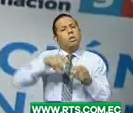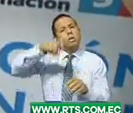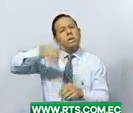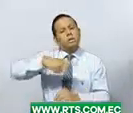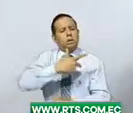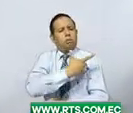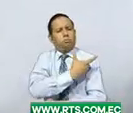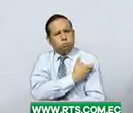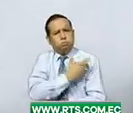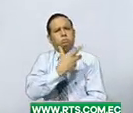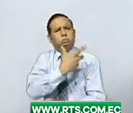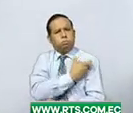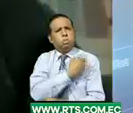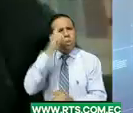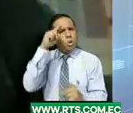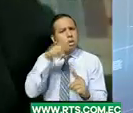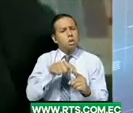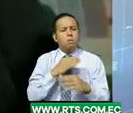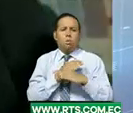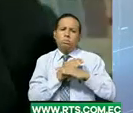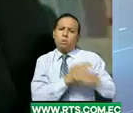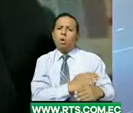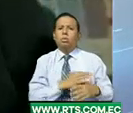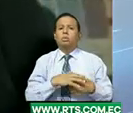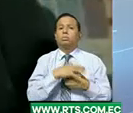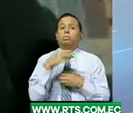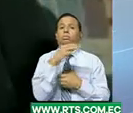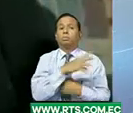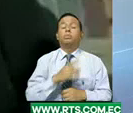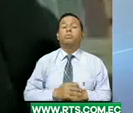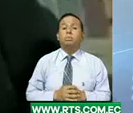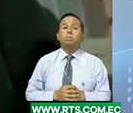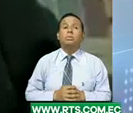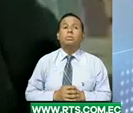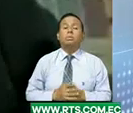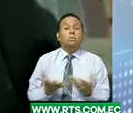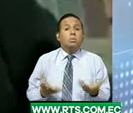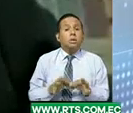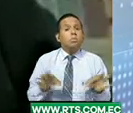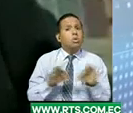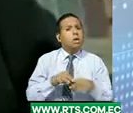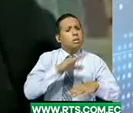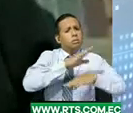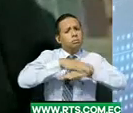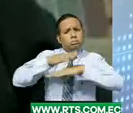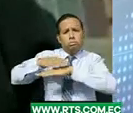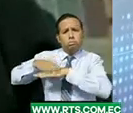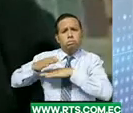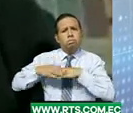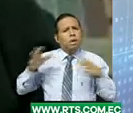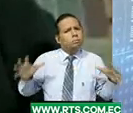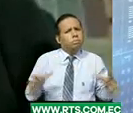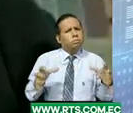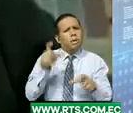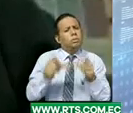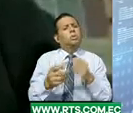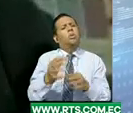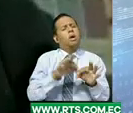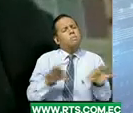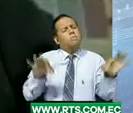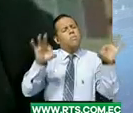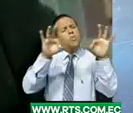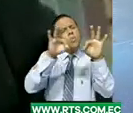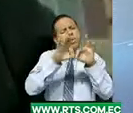las nuevas cepas como la Delta. Tenemos que fortalecer la campaña de promoción y educación a la población de la importancia de